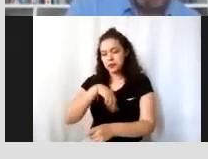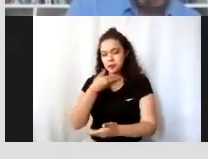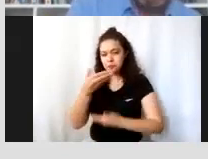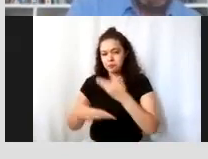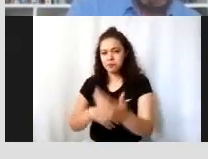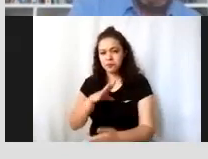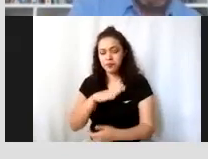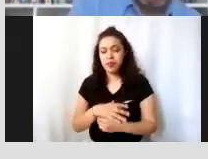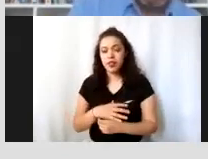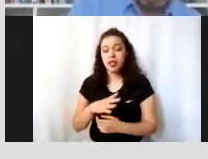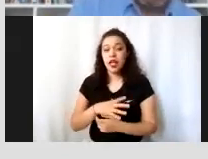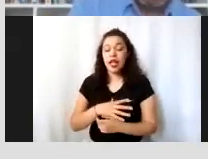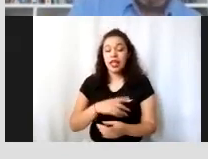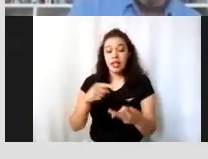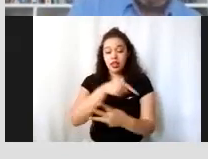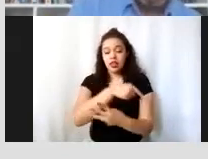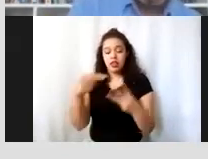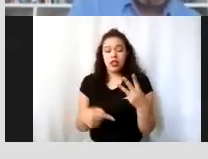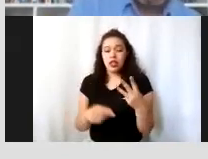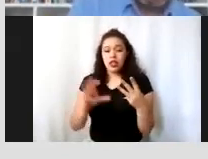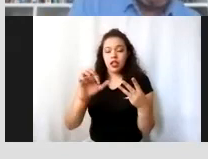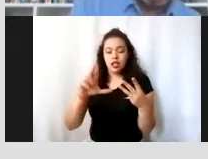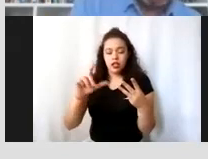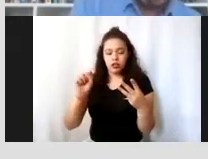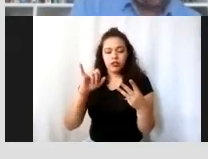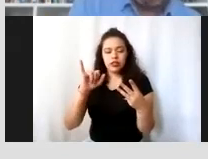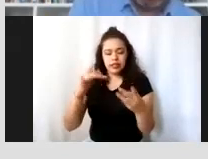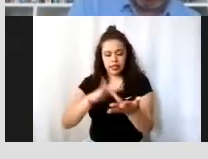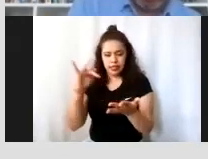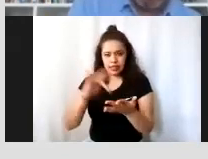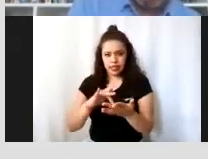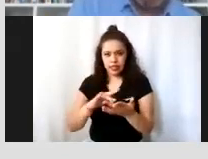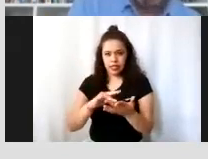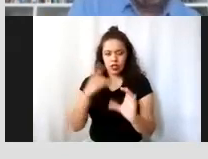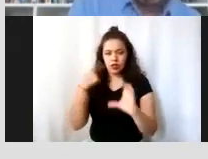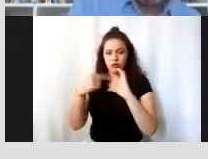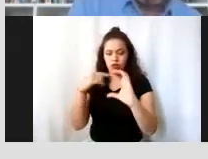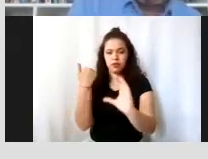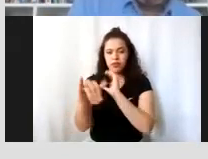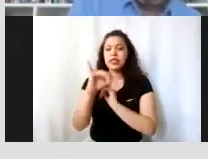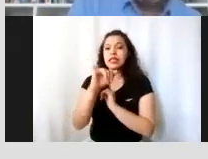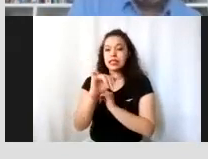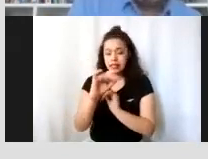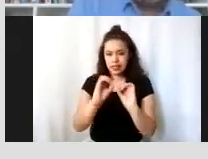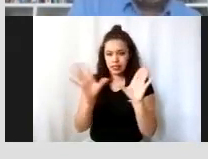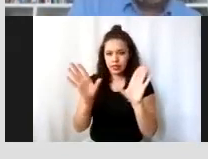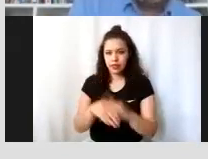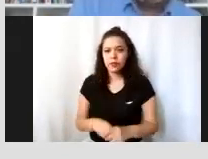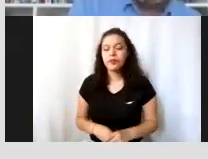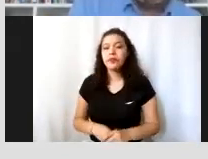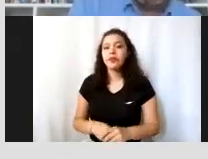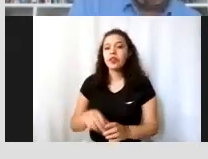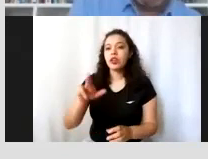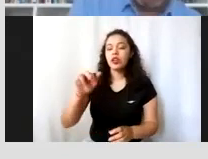tengo rápidamente tres. Carlos, sí, gracias, ¿lo podría mandar por correo? Sí, claro que sí. Ruth, no sé si